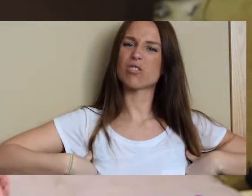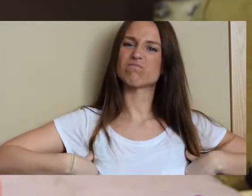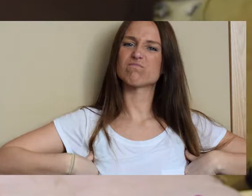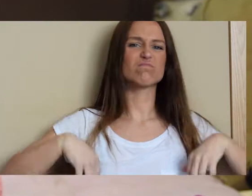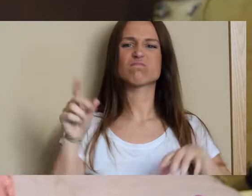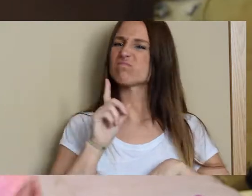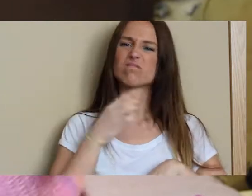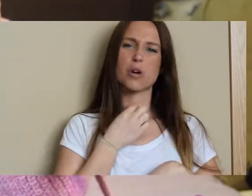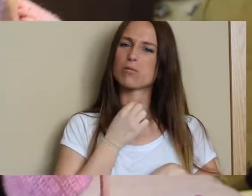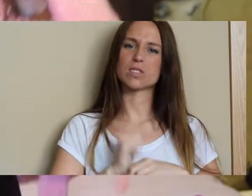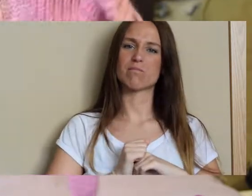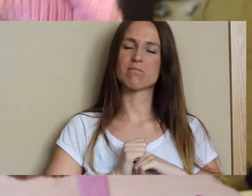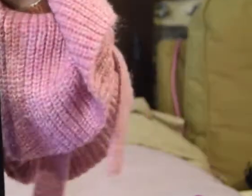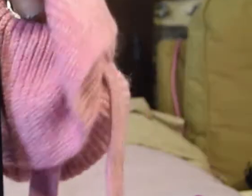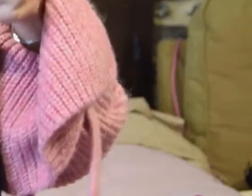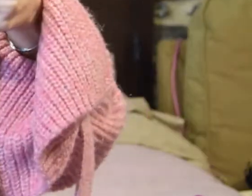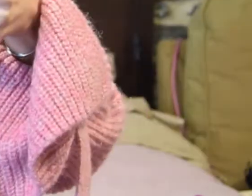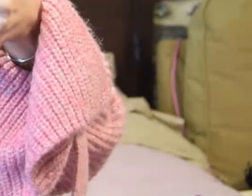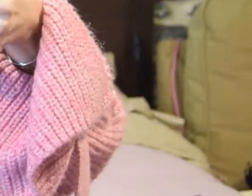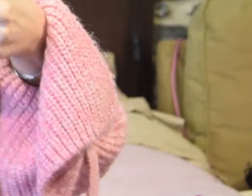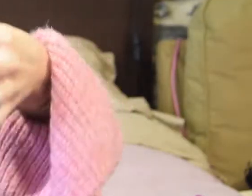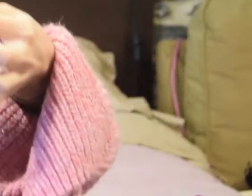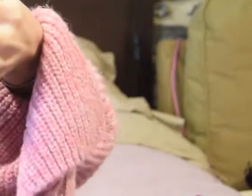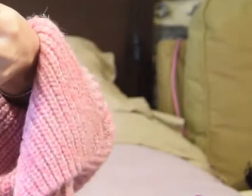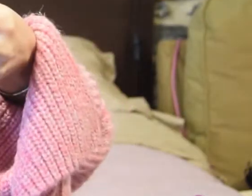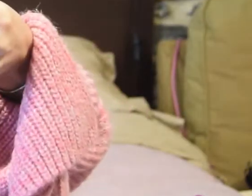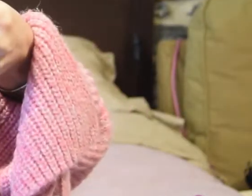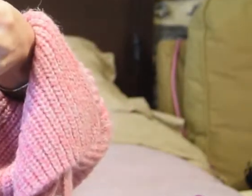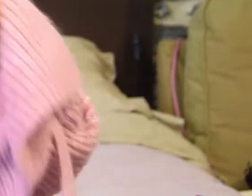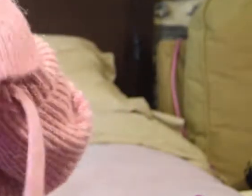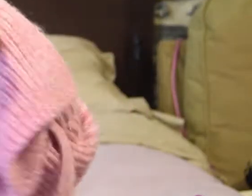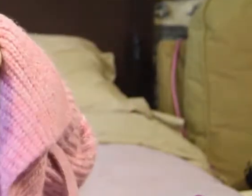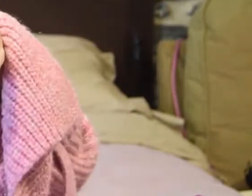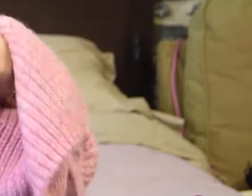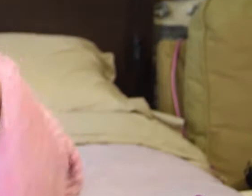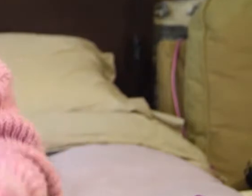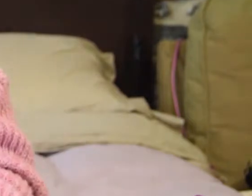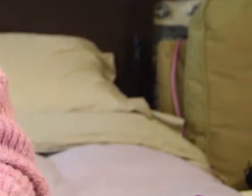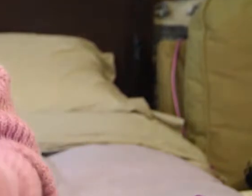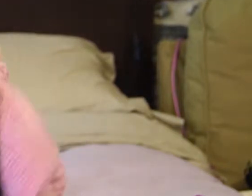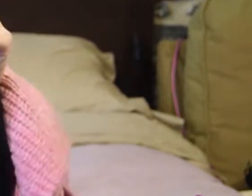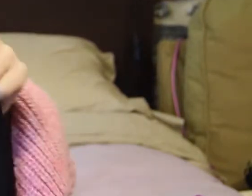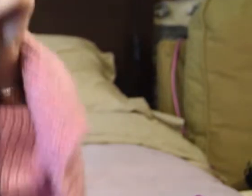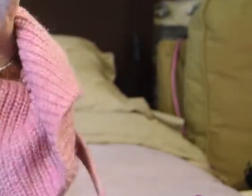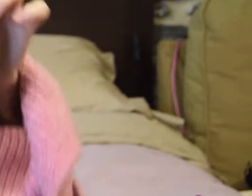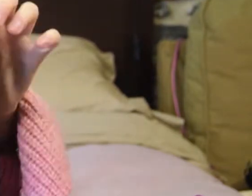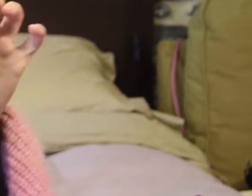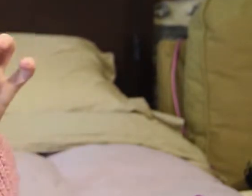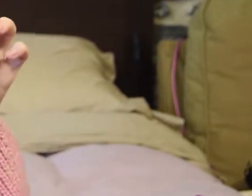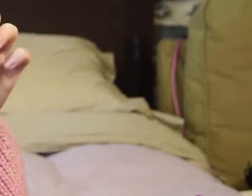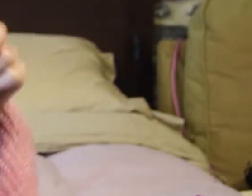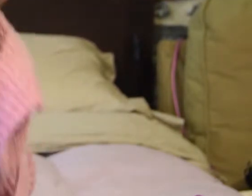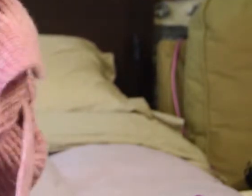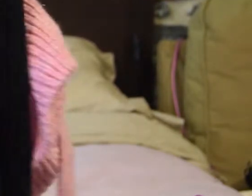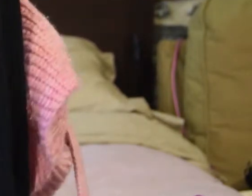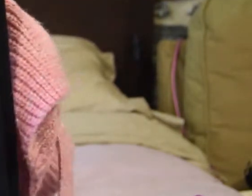camiseta, es súper pegadita, es de canalé. Y bueno, espero que las próximas veces que me la ponga no haga mucho frío, pero a mí me gusta llevarla